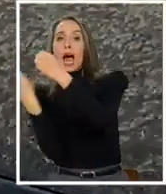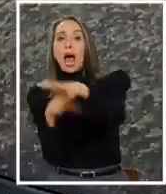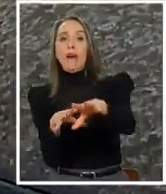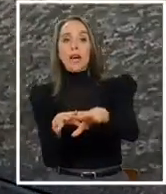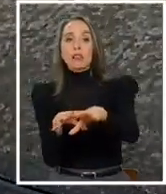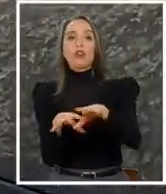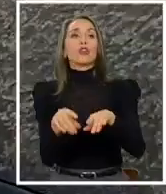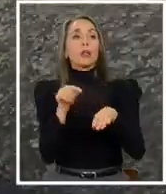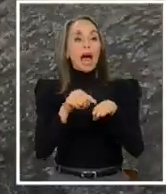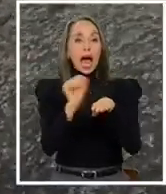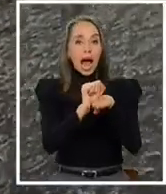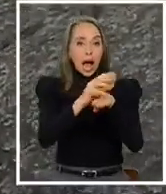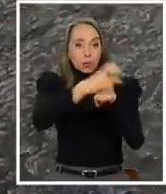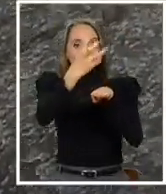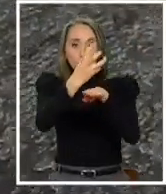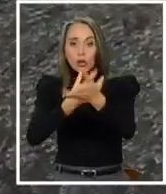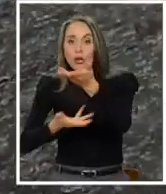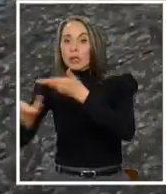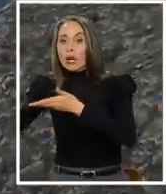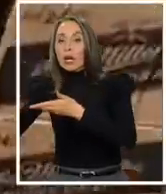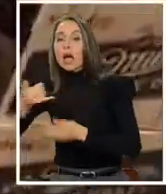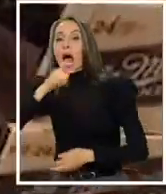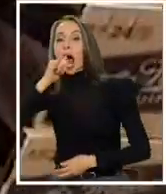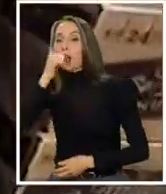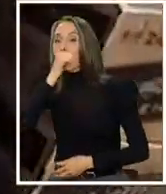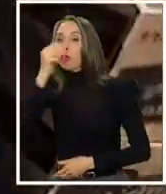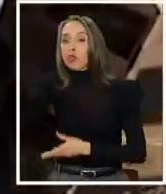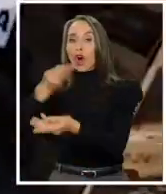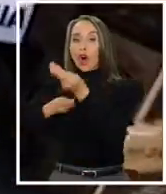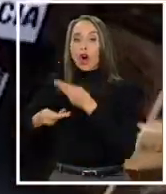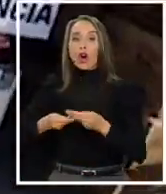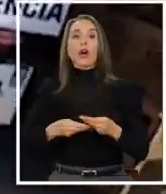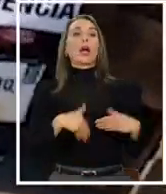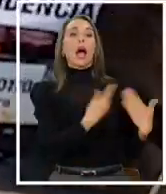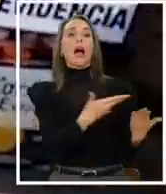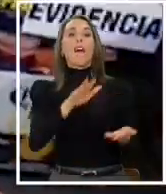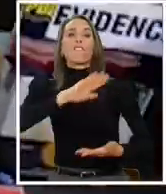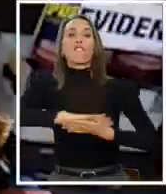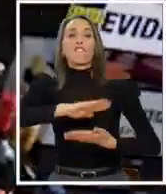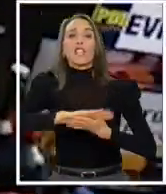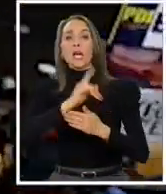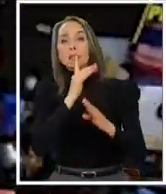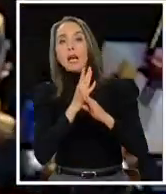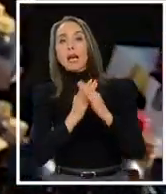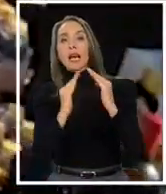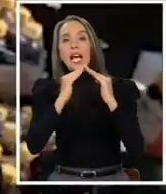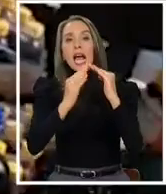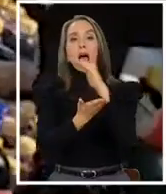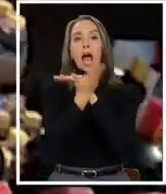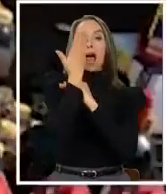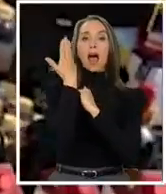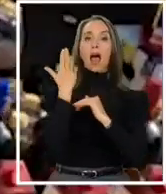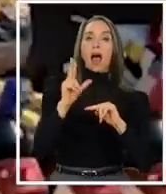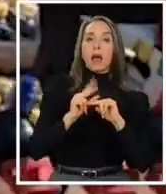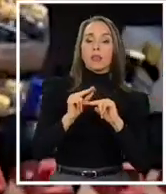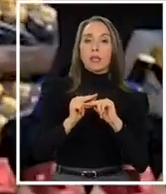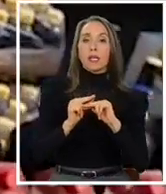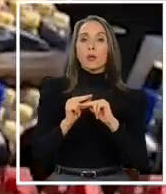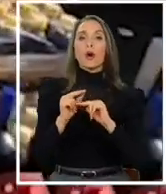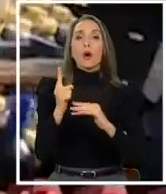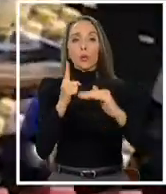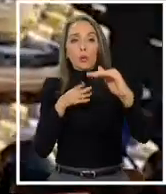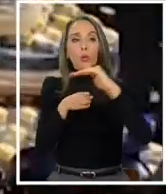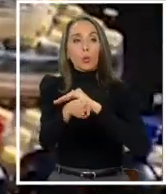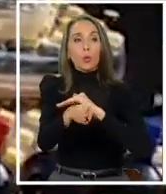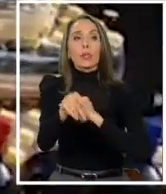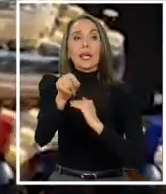especies robadas de los vehículos por alcohol y droga. Abastecían fiestas clandestinas en casas antiguas. Hubo un allanamiento en una que